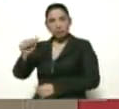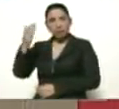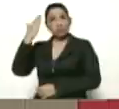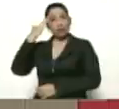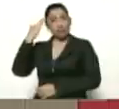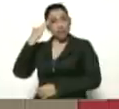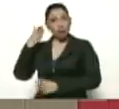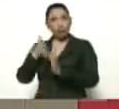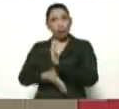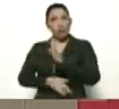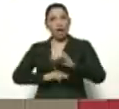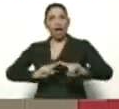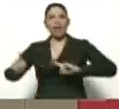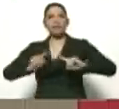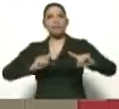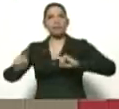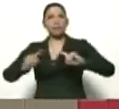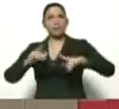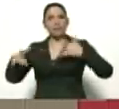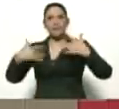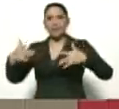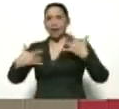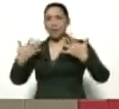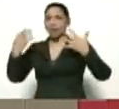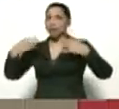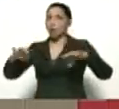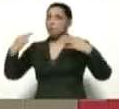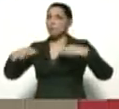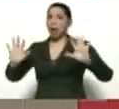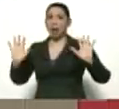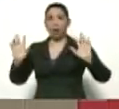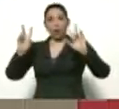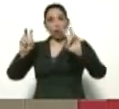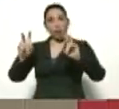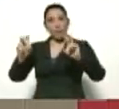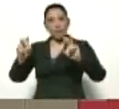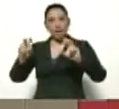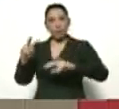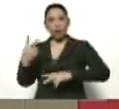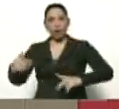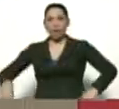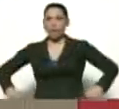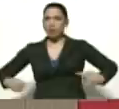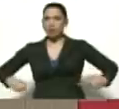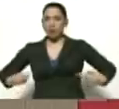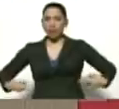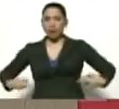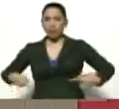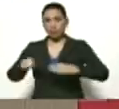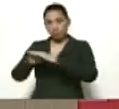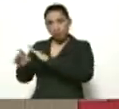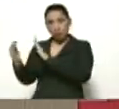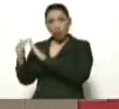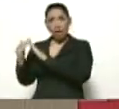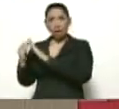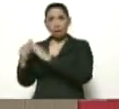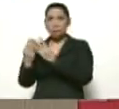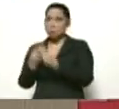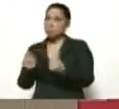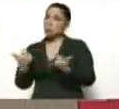de las actividades normales comillas de doble rueda en su desenvolvimiento